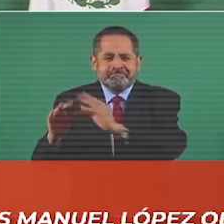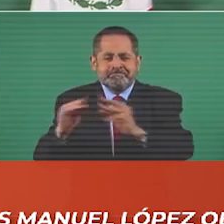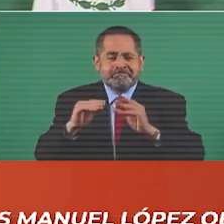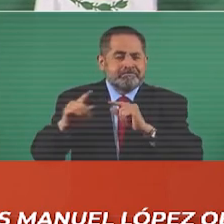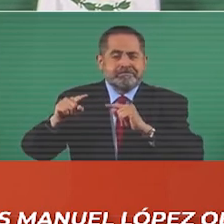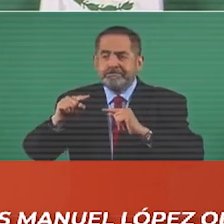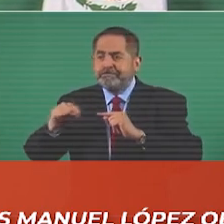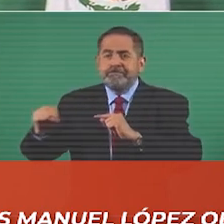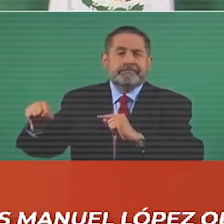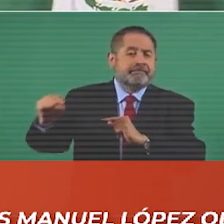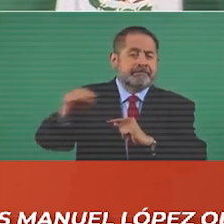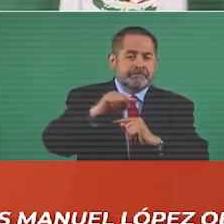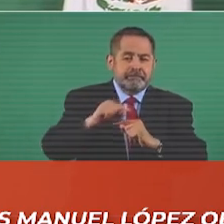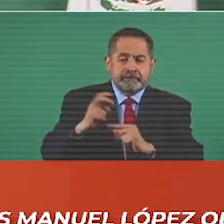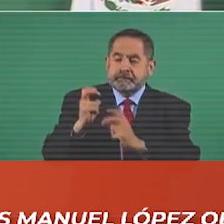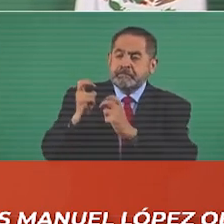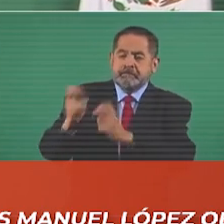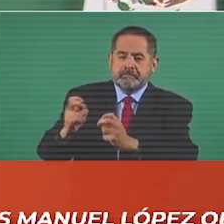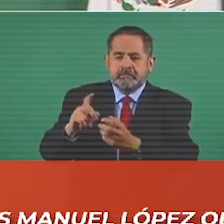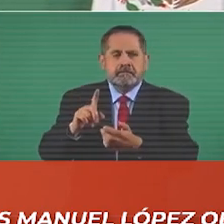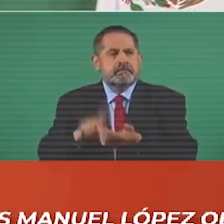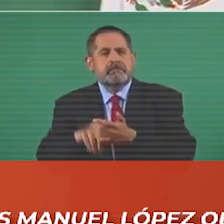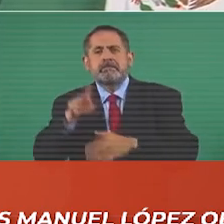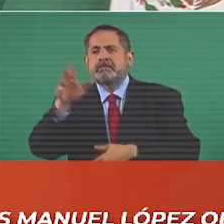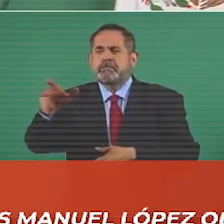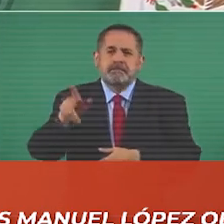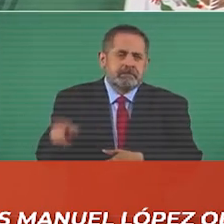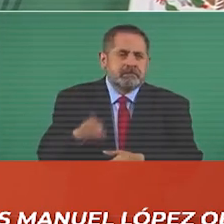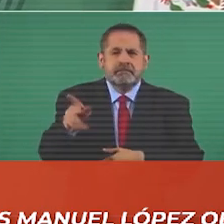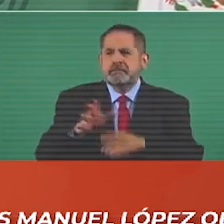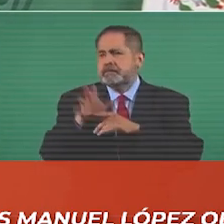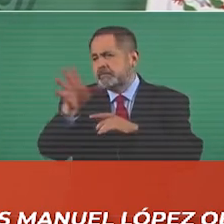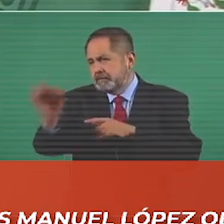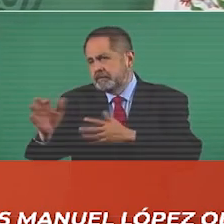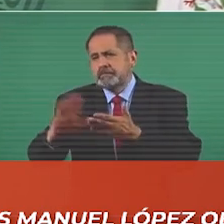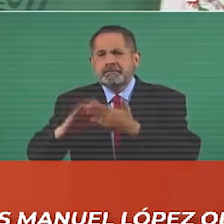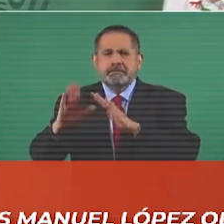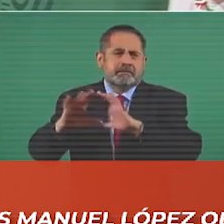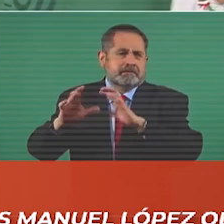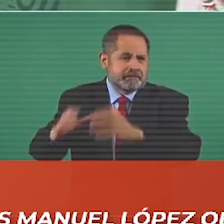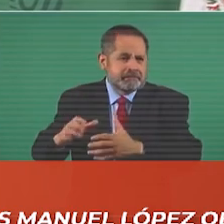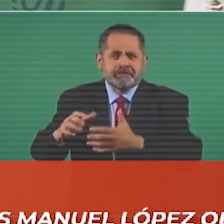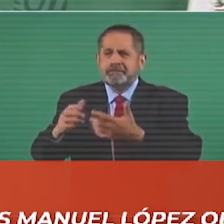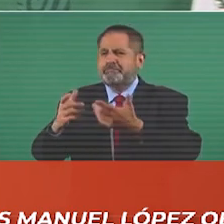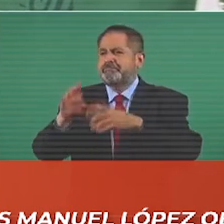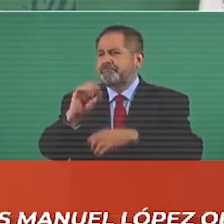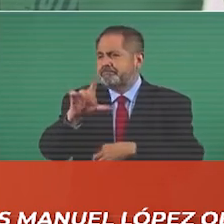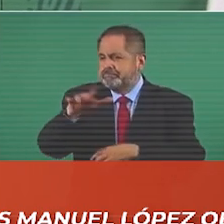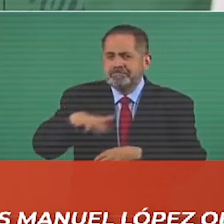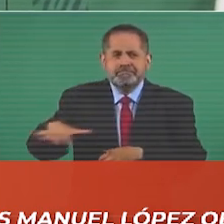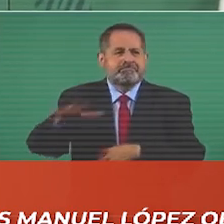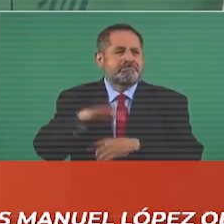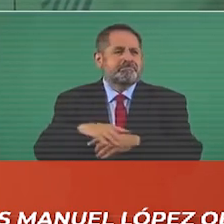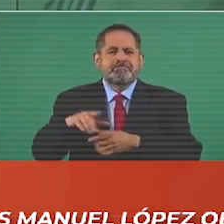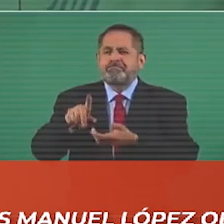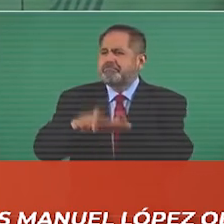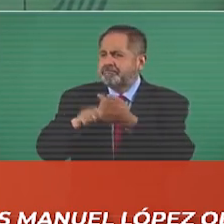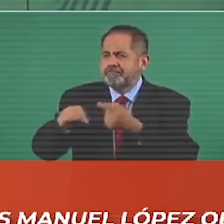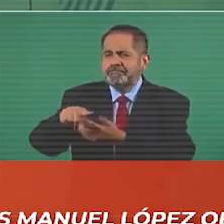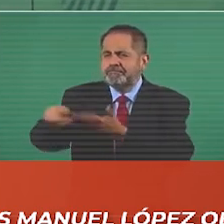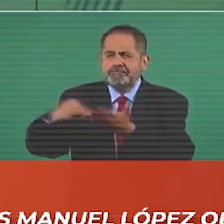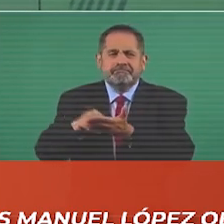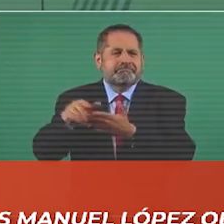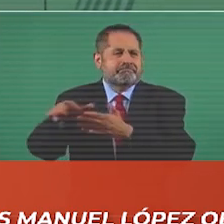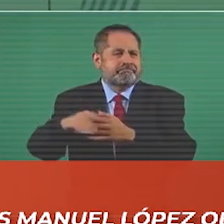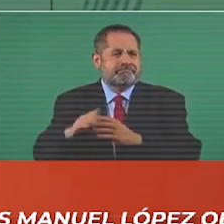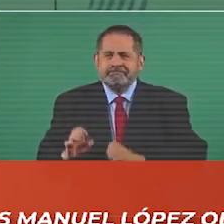obtiene en las rancherías, en los ejidos, en las comunidades, en los pueblos, en las colonias, en los barrios, en las